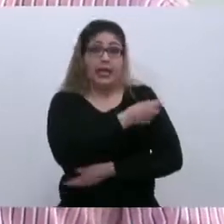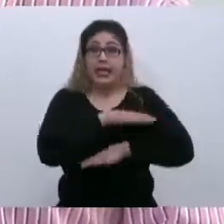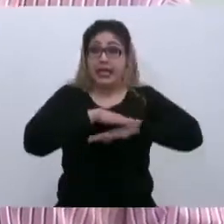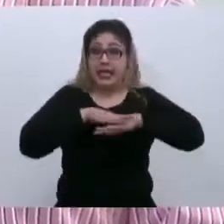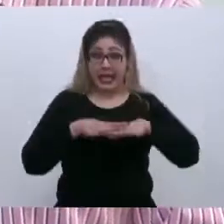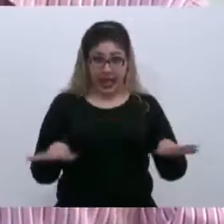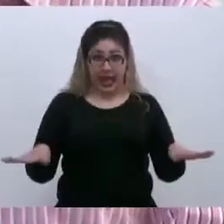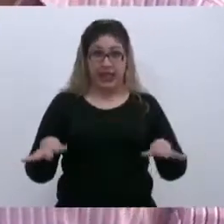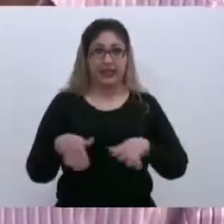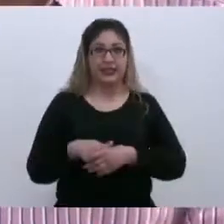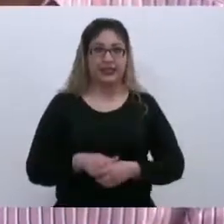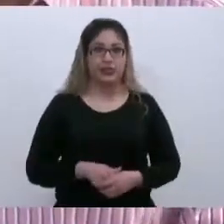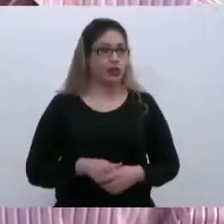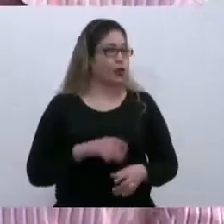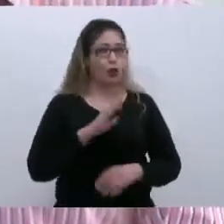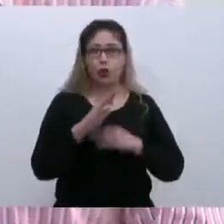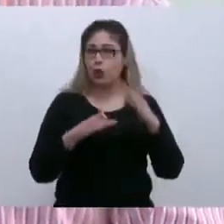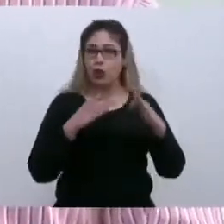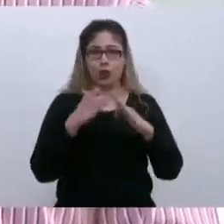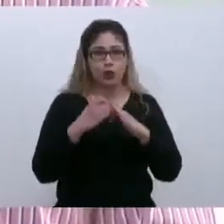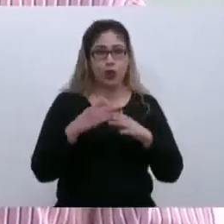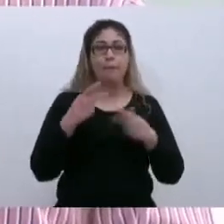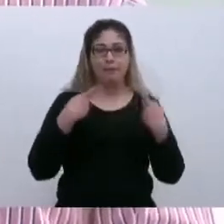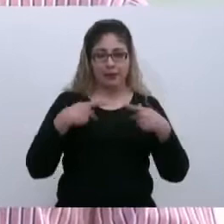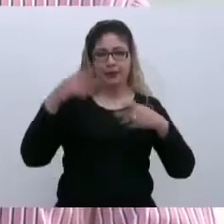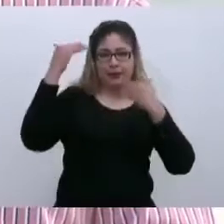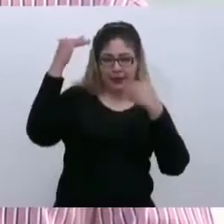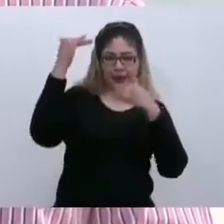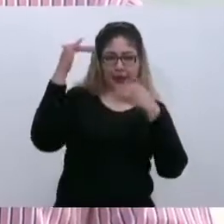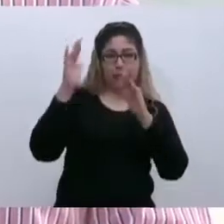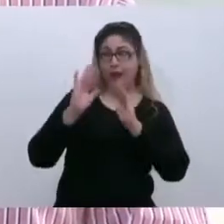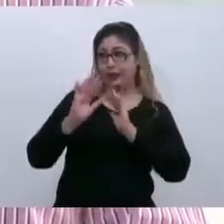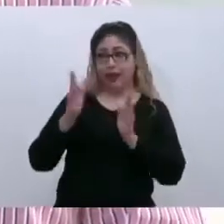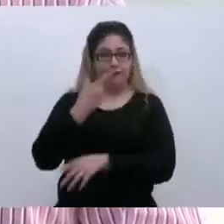se nos presente, no deseamos. Y